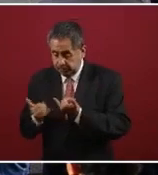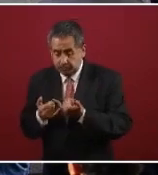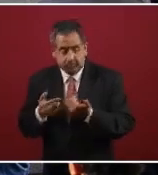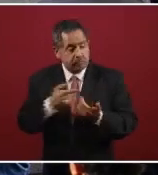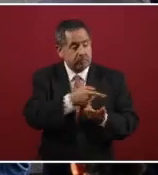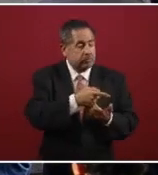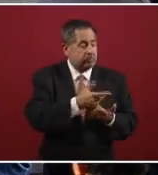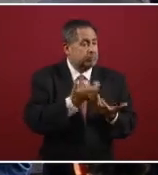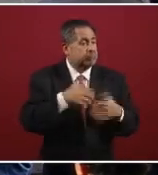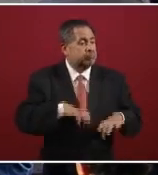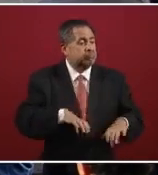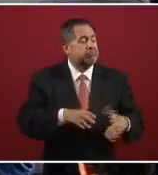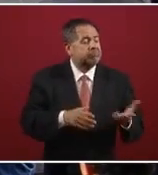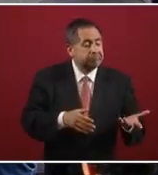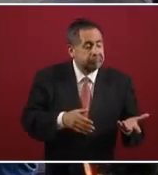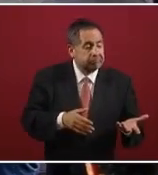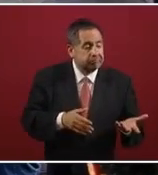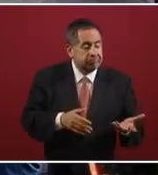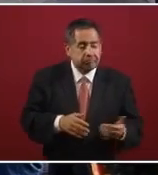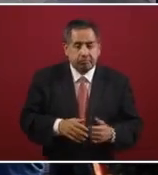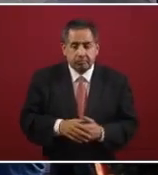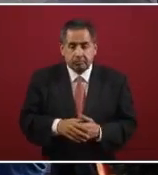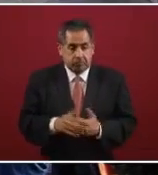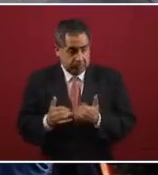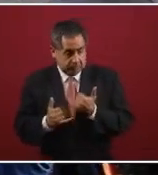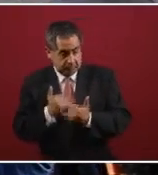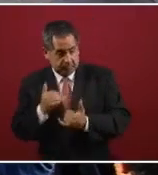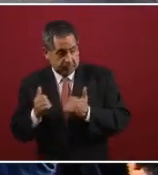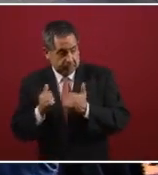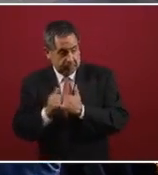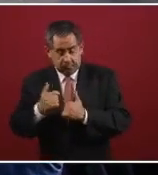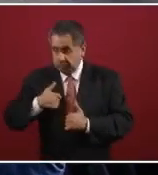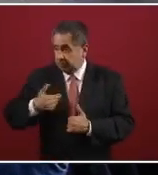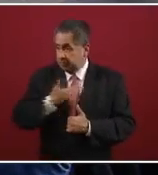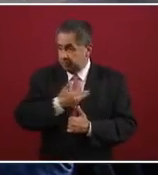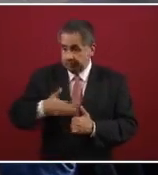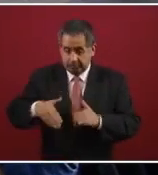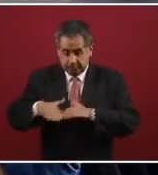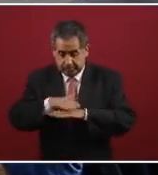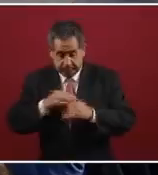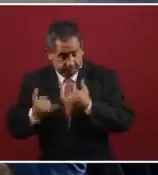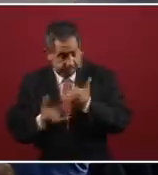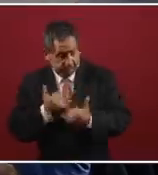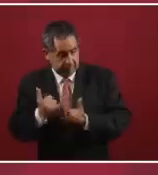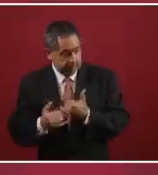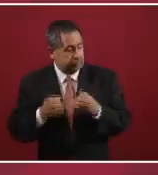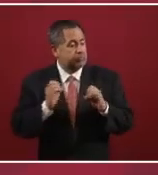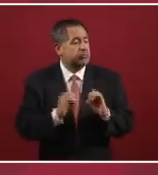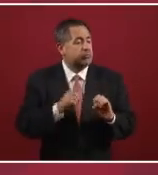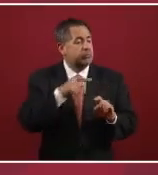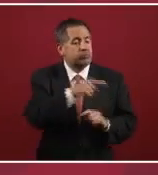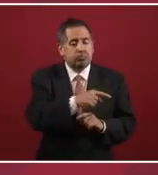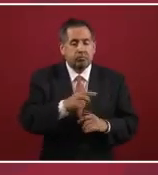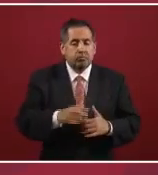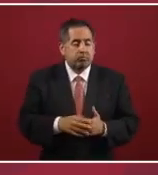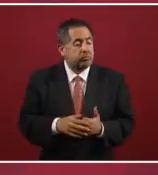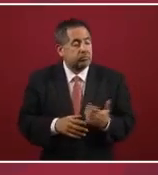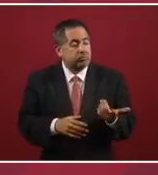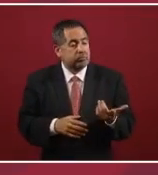este juegas dominó con el presidente no eres